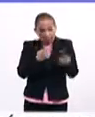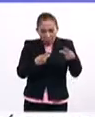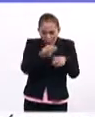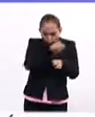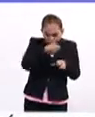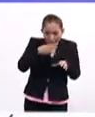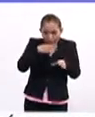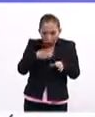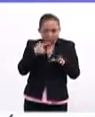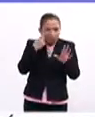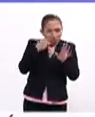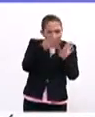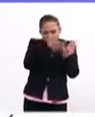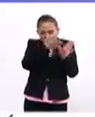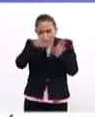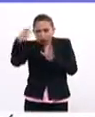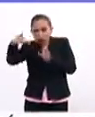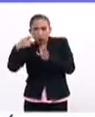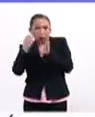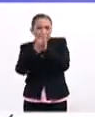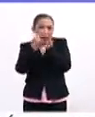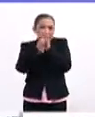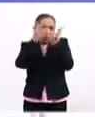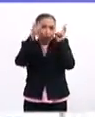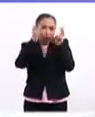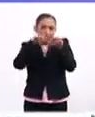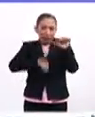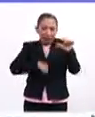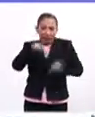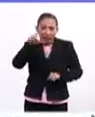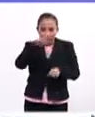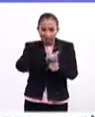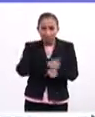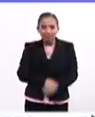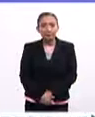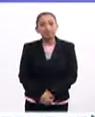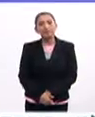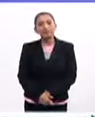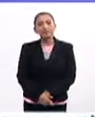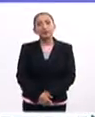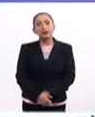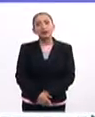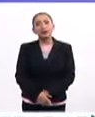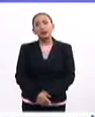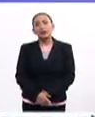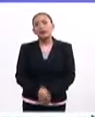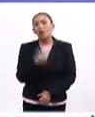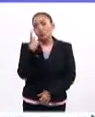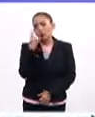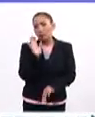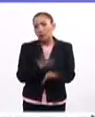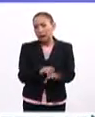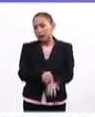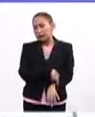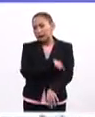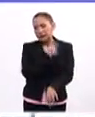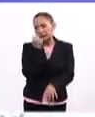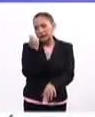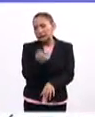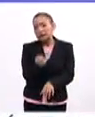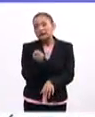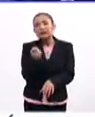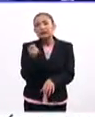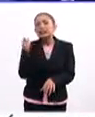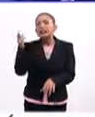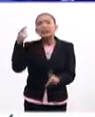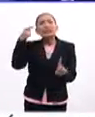organizar de mejor manera la planeación de sus actividades en clase. Claro. No sé si nos puedes comentar un poco más a fondo,